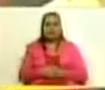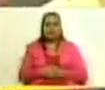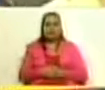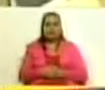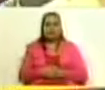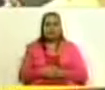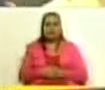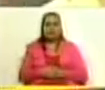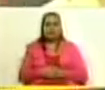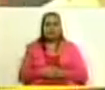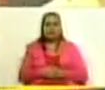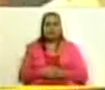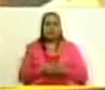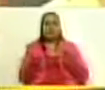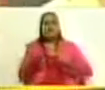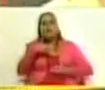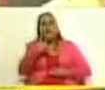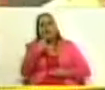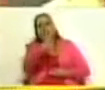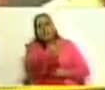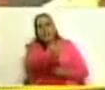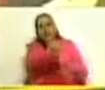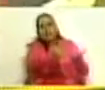¿Qué pueden decir los apellidos?